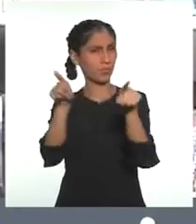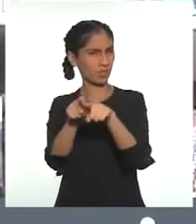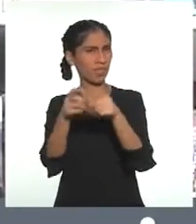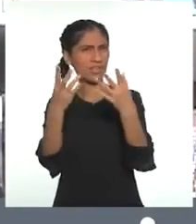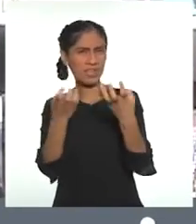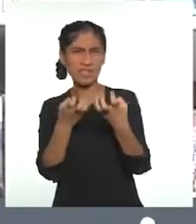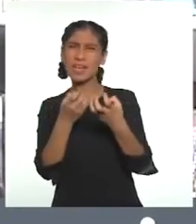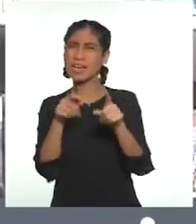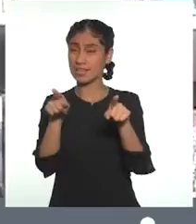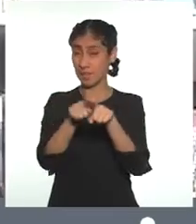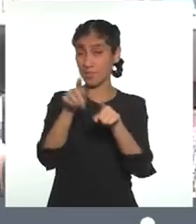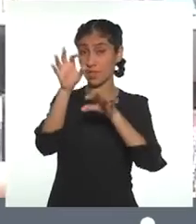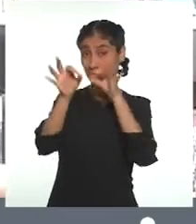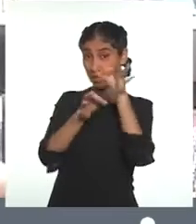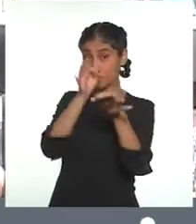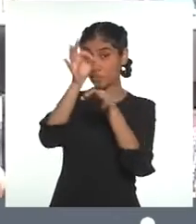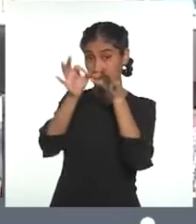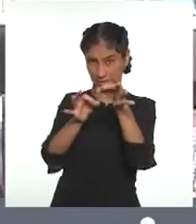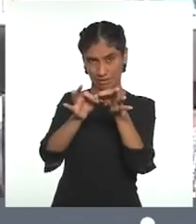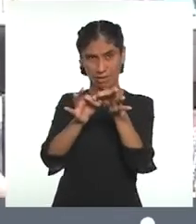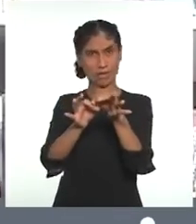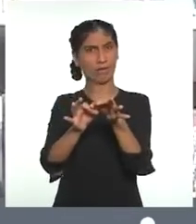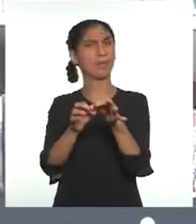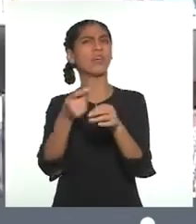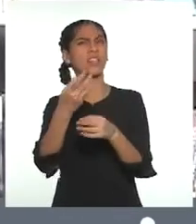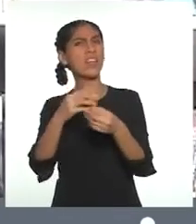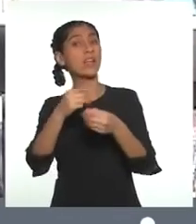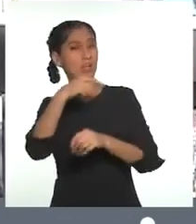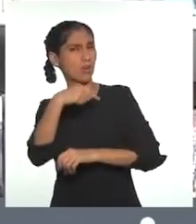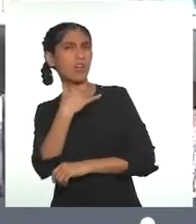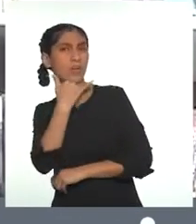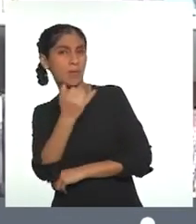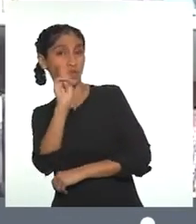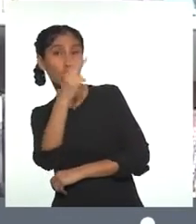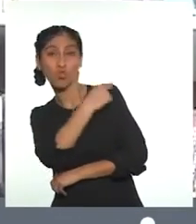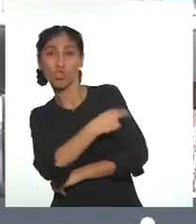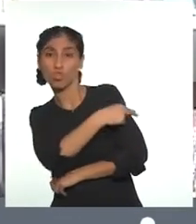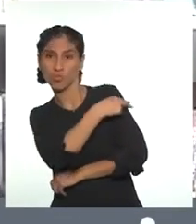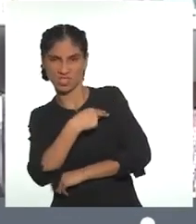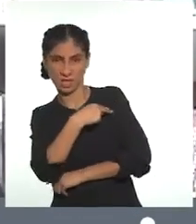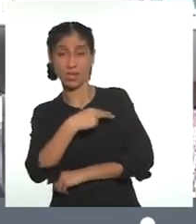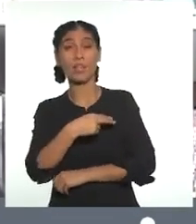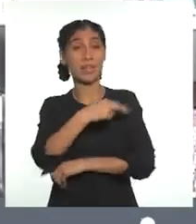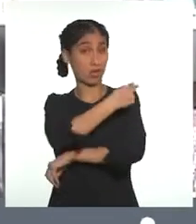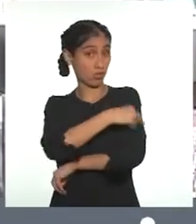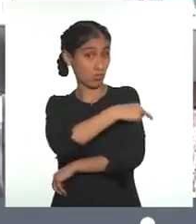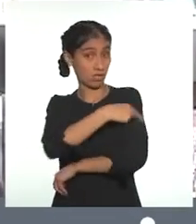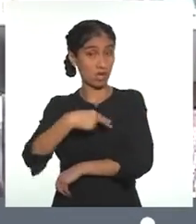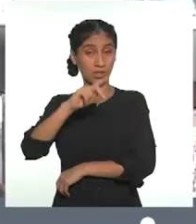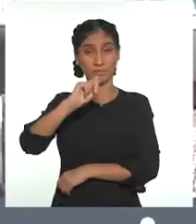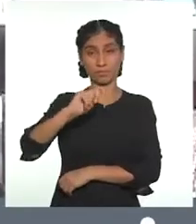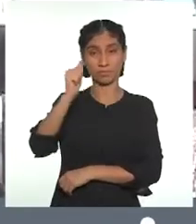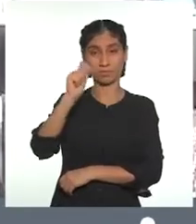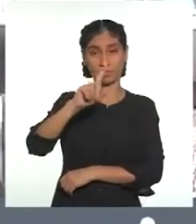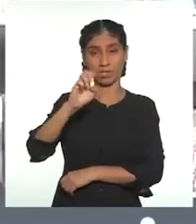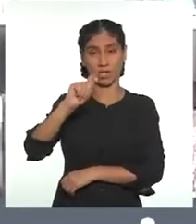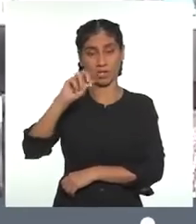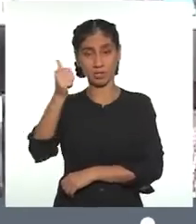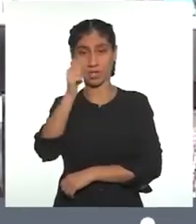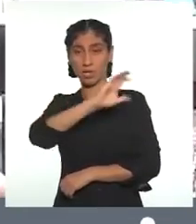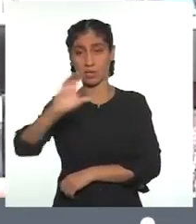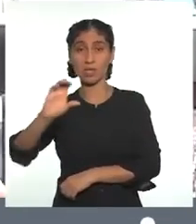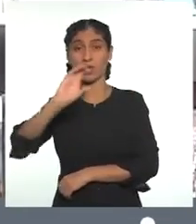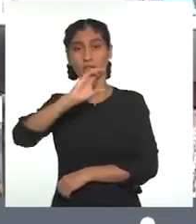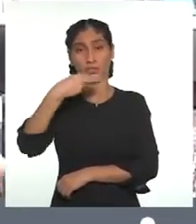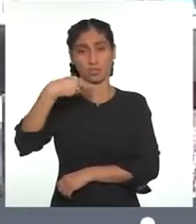participación de uno de los hospitales que enfrentó las condiciones más duras de esta crisis, la Caleta de Chimbote. Este hospital, que